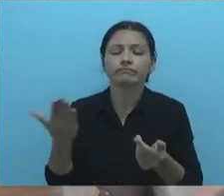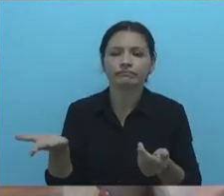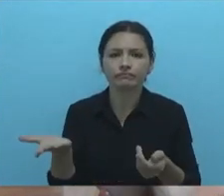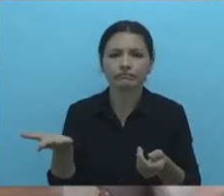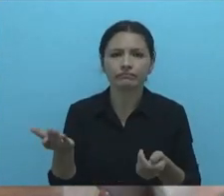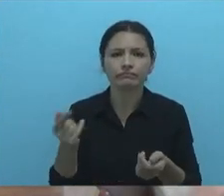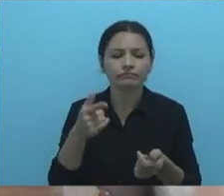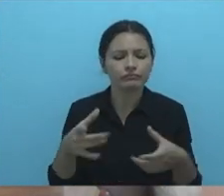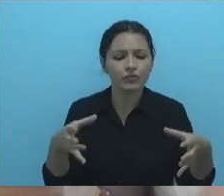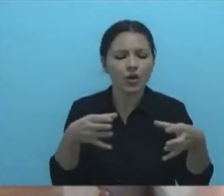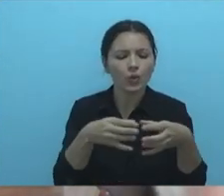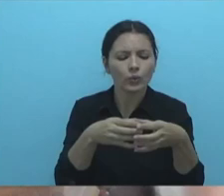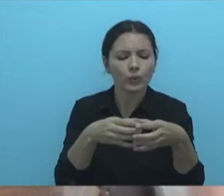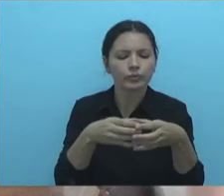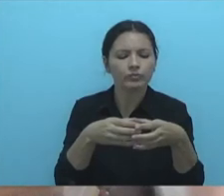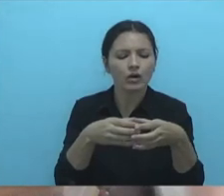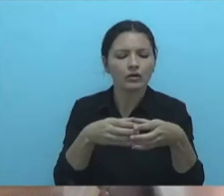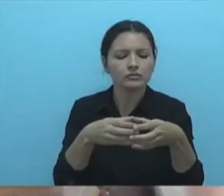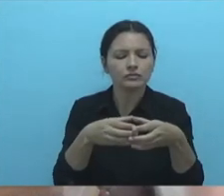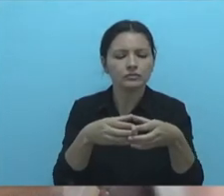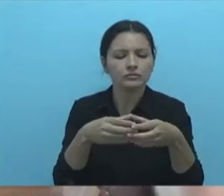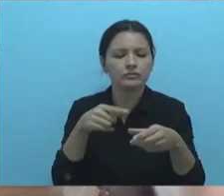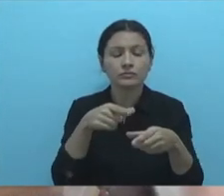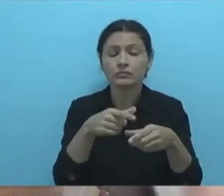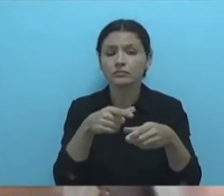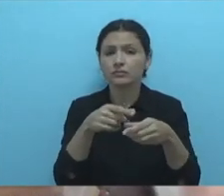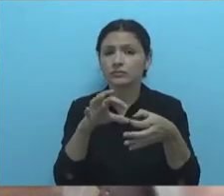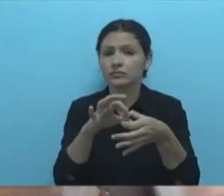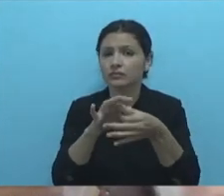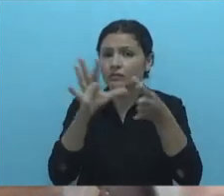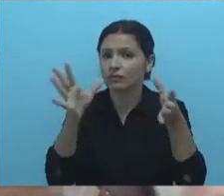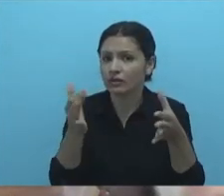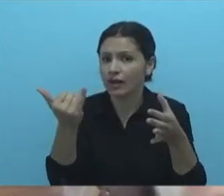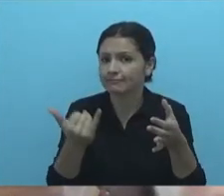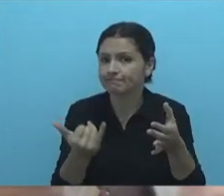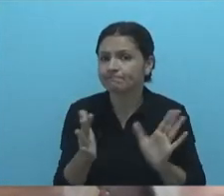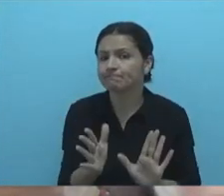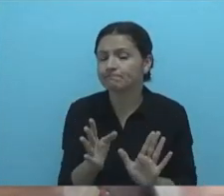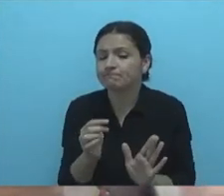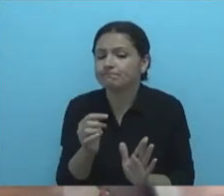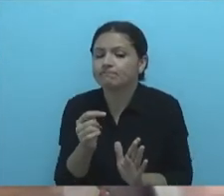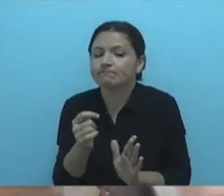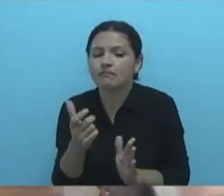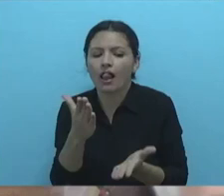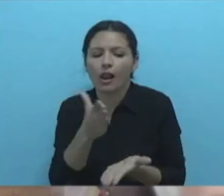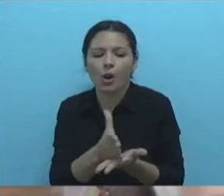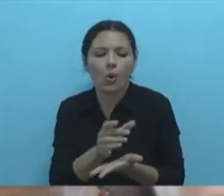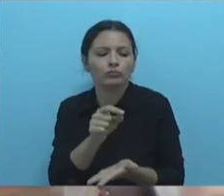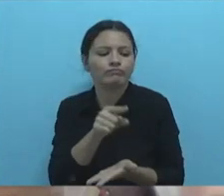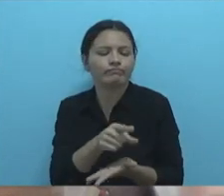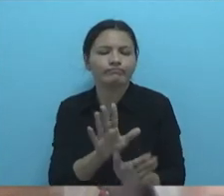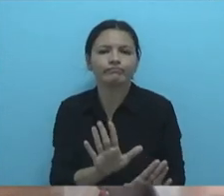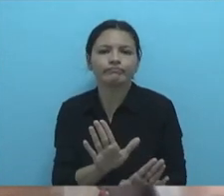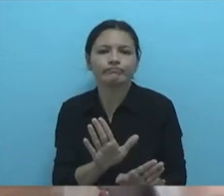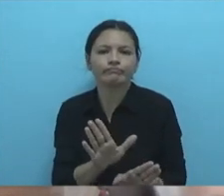la cual el regreso a la democracia no ha satisfecho que puedan cumplir todos sus